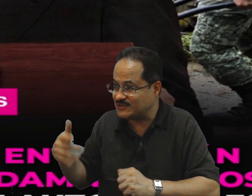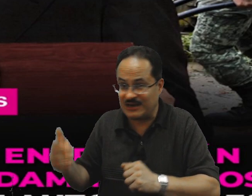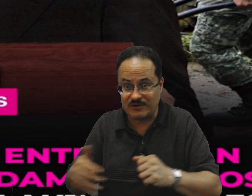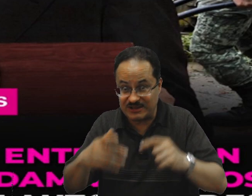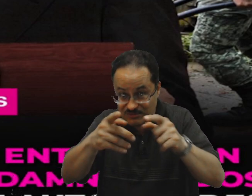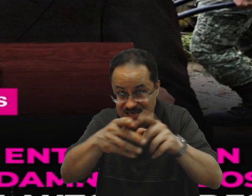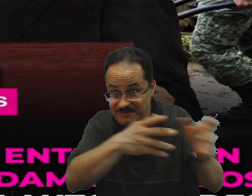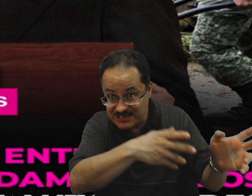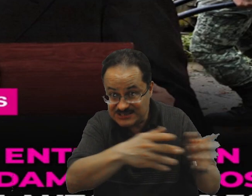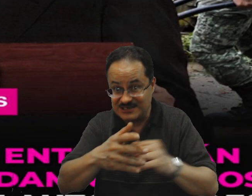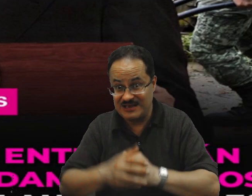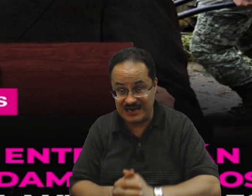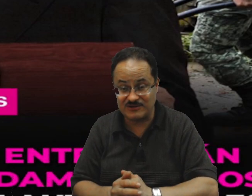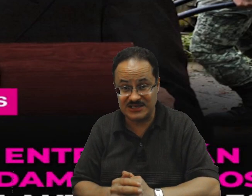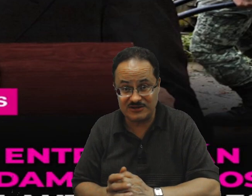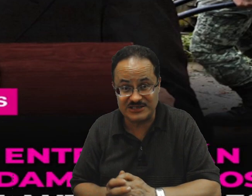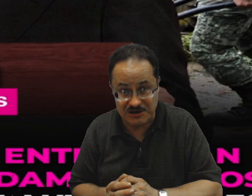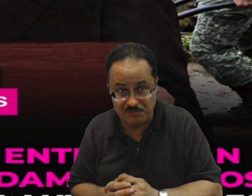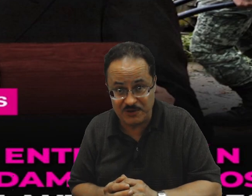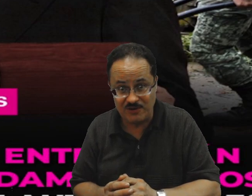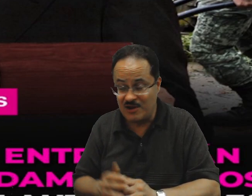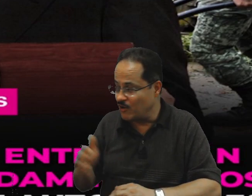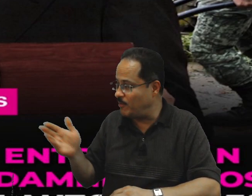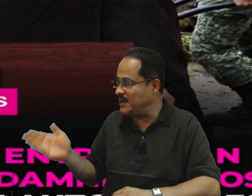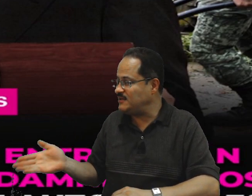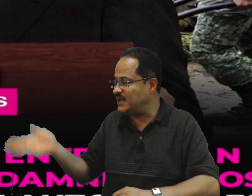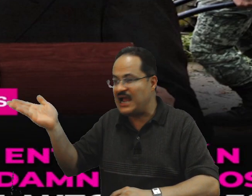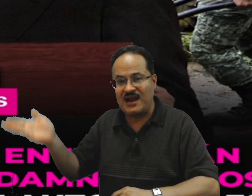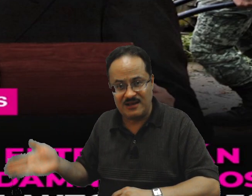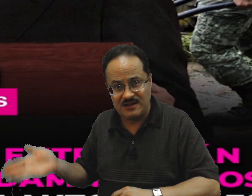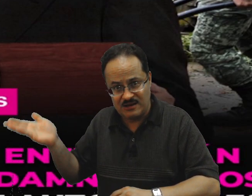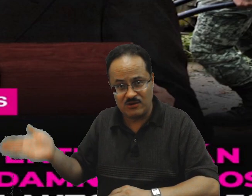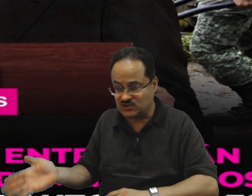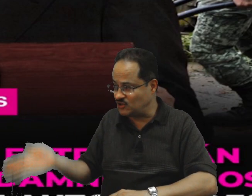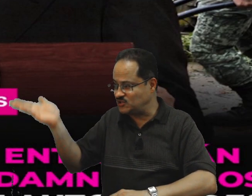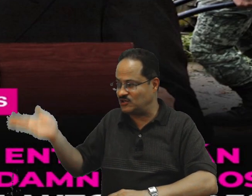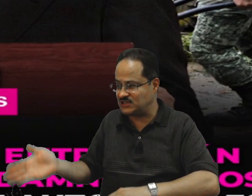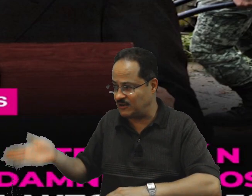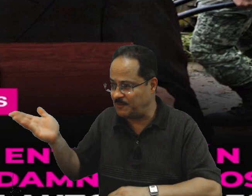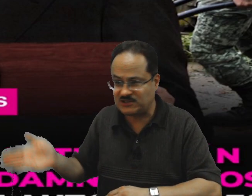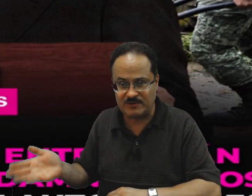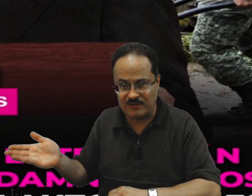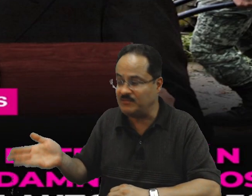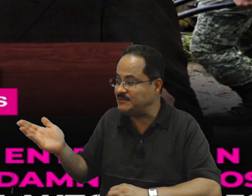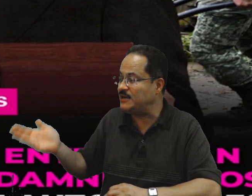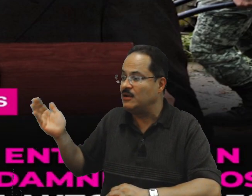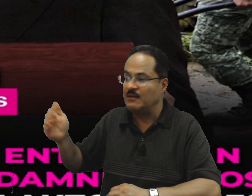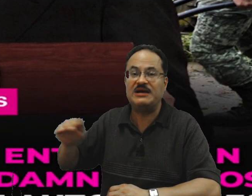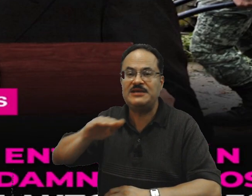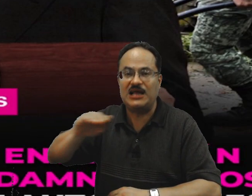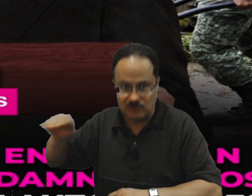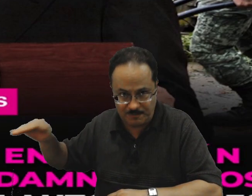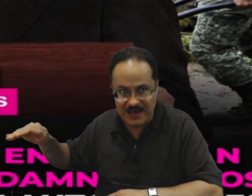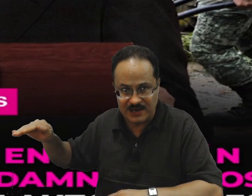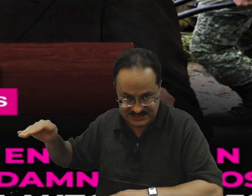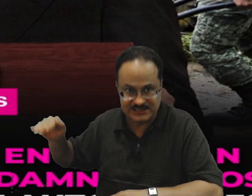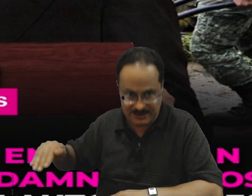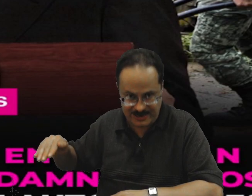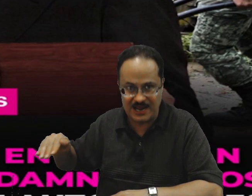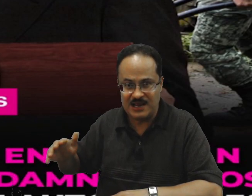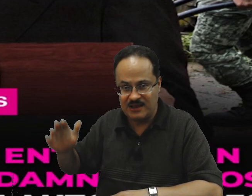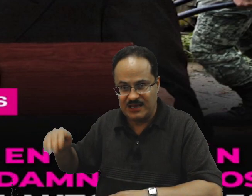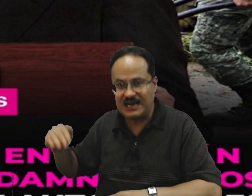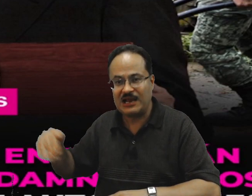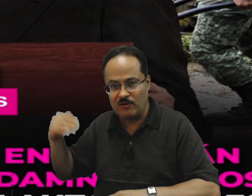sabemos que lo que tú lleves a los centros de acopio lo van a entregar los socios de López Obrador más bien más bien La tropa que sí